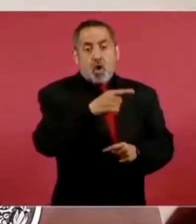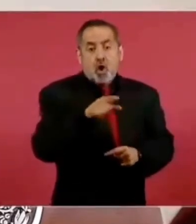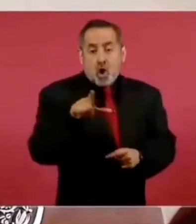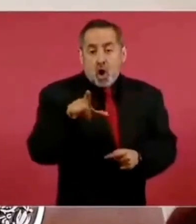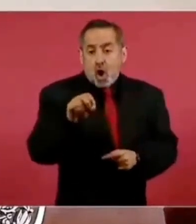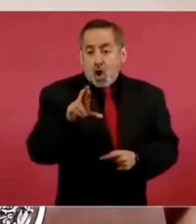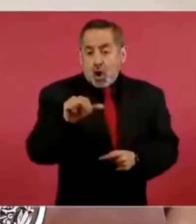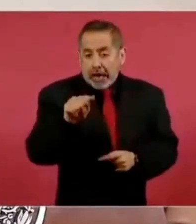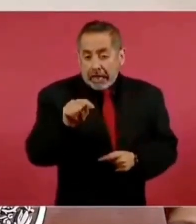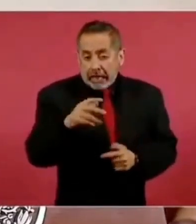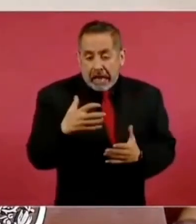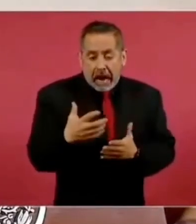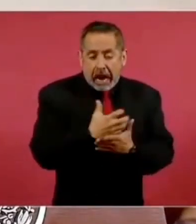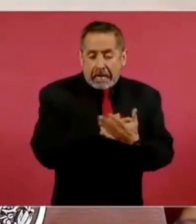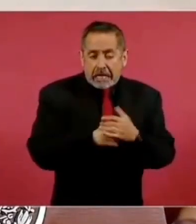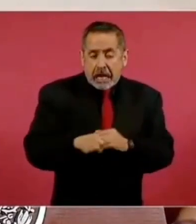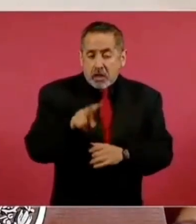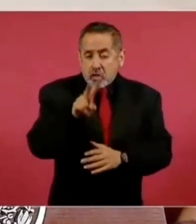2